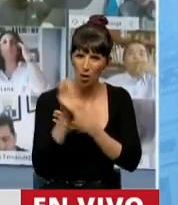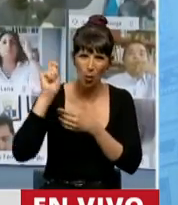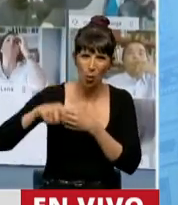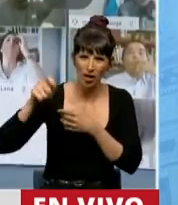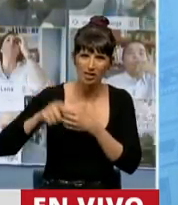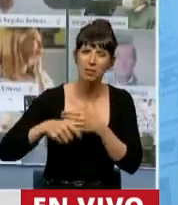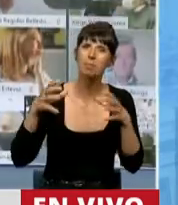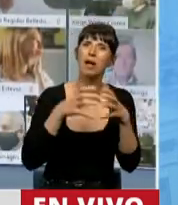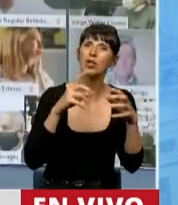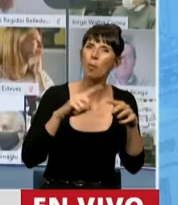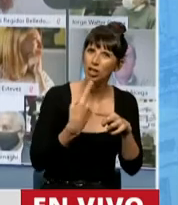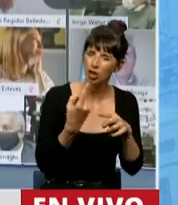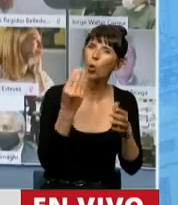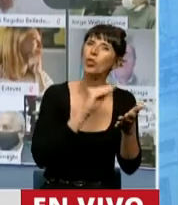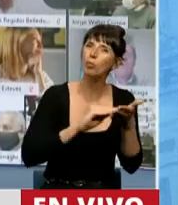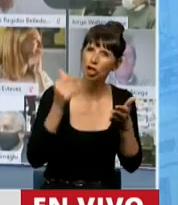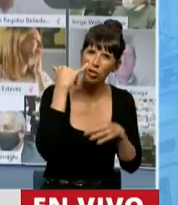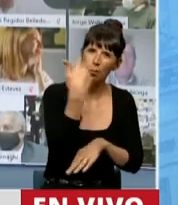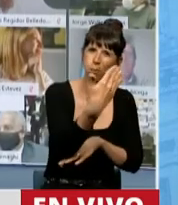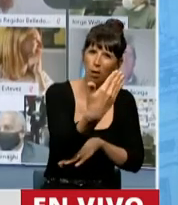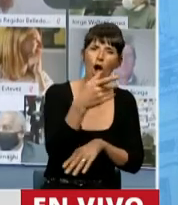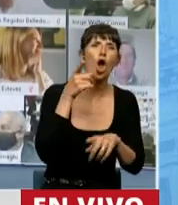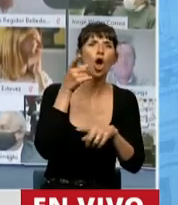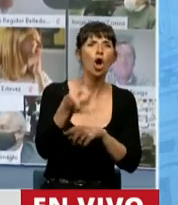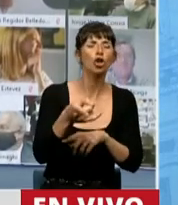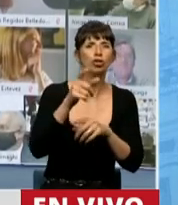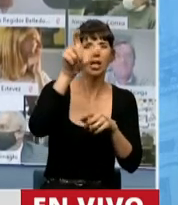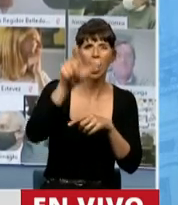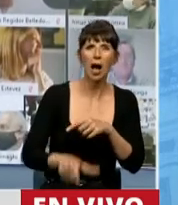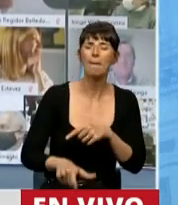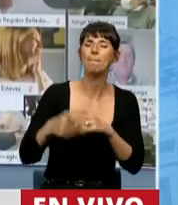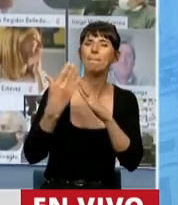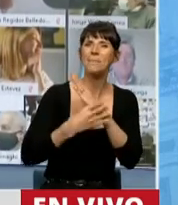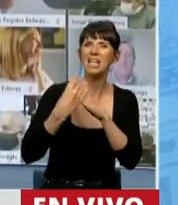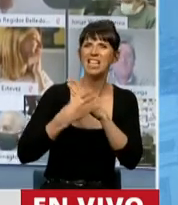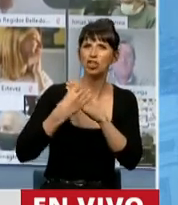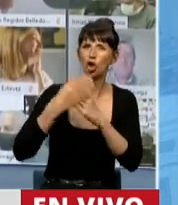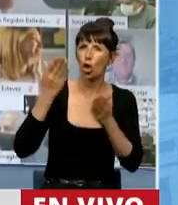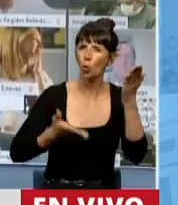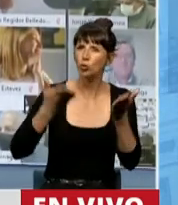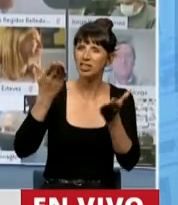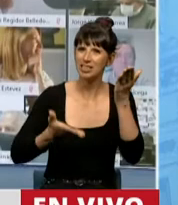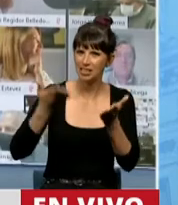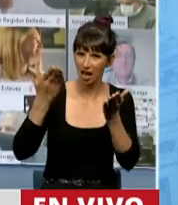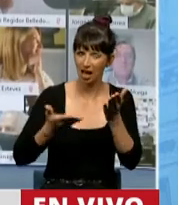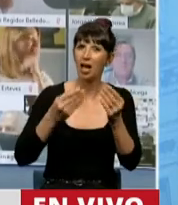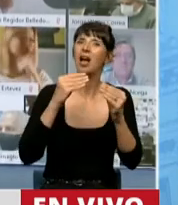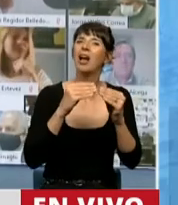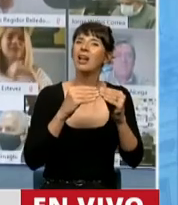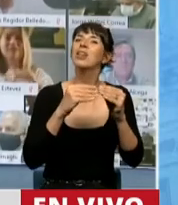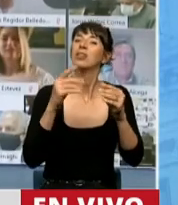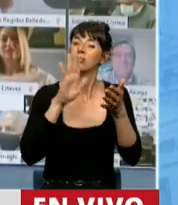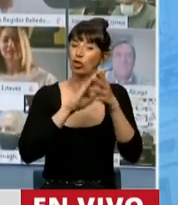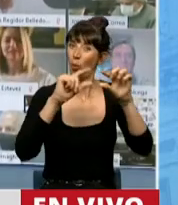diputado preopinante al ministro de Justicia, en donde claramente en el acápite 2 del pedido de